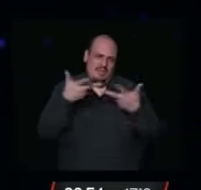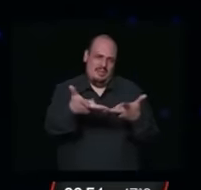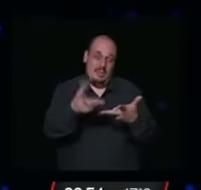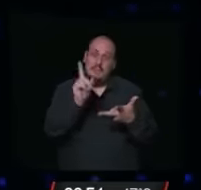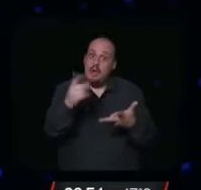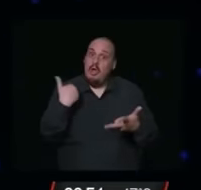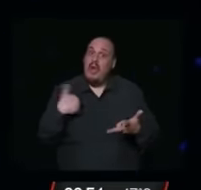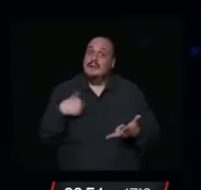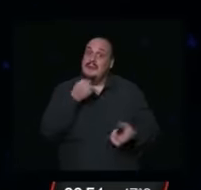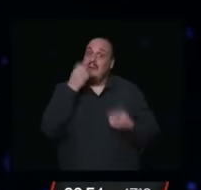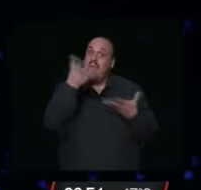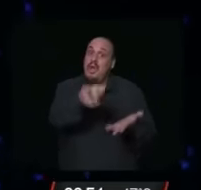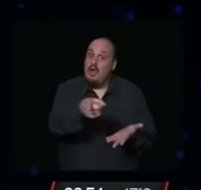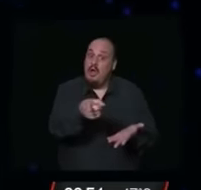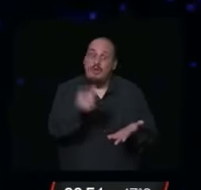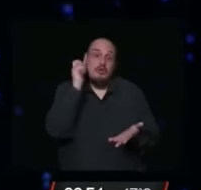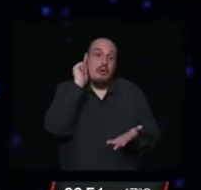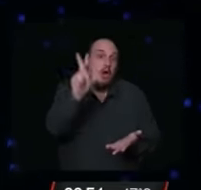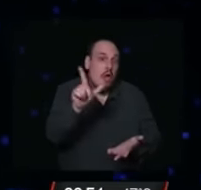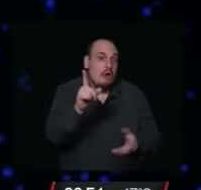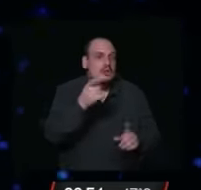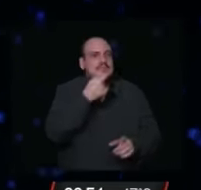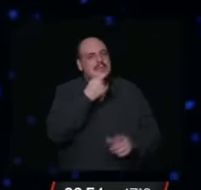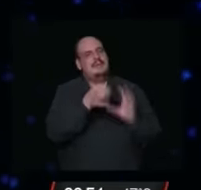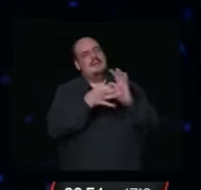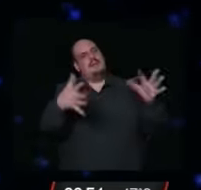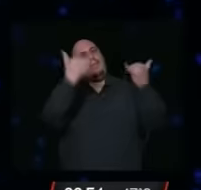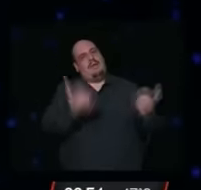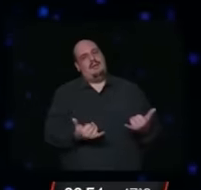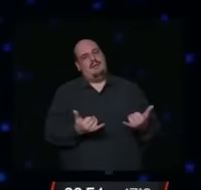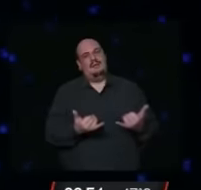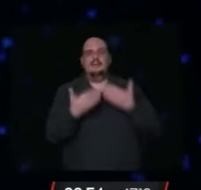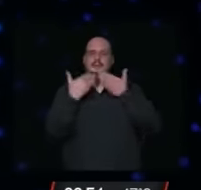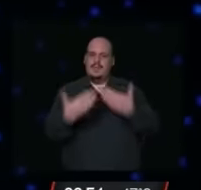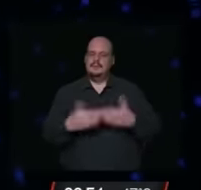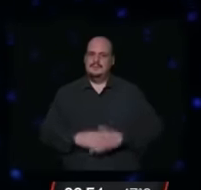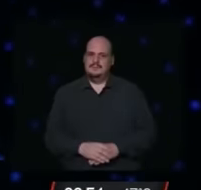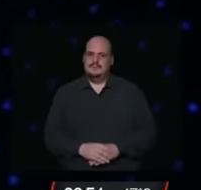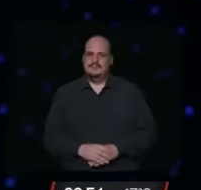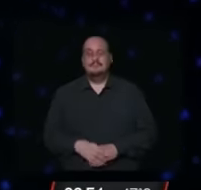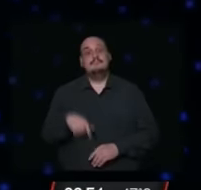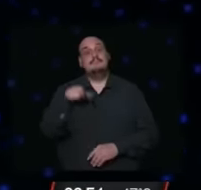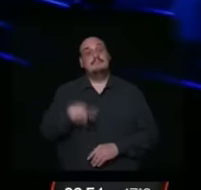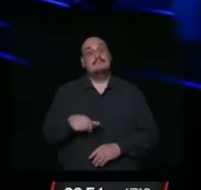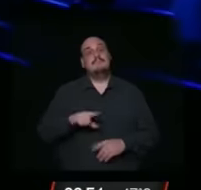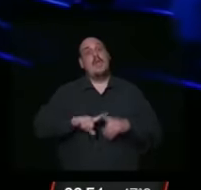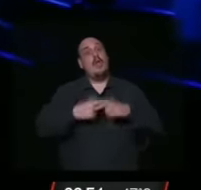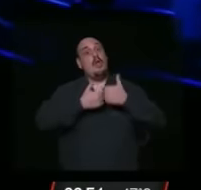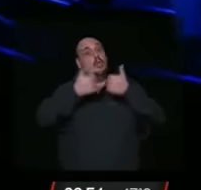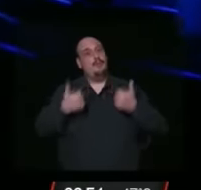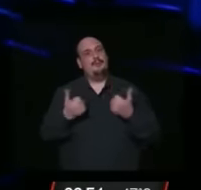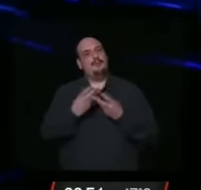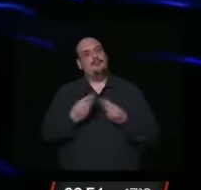mejor solamente es posible si esa Argentina es liberal. Muchas gracias. Y así terminamos el debate